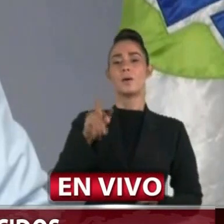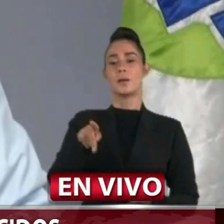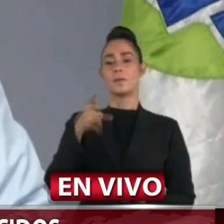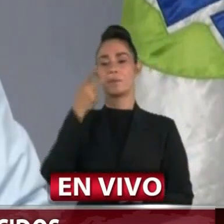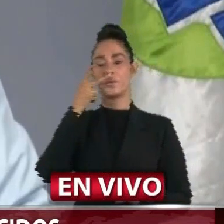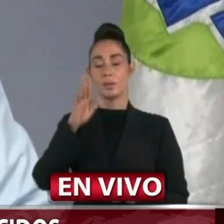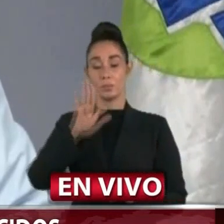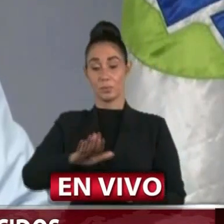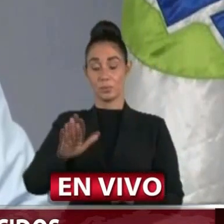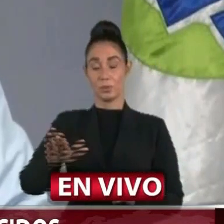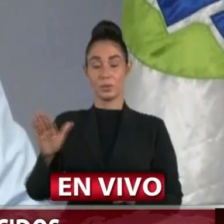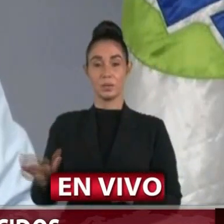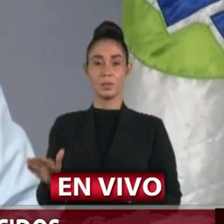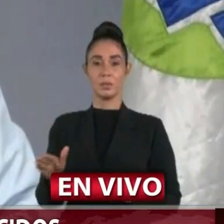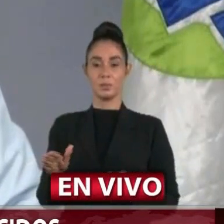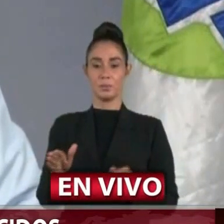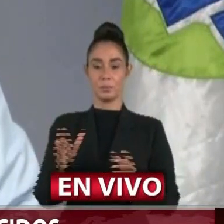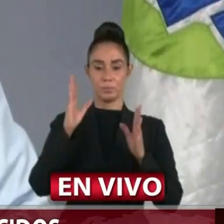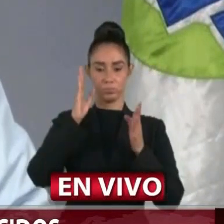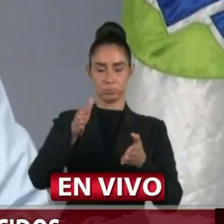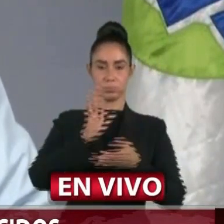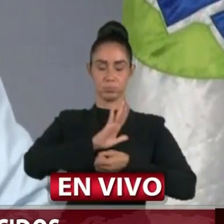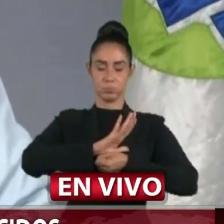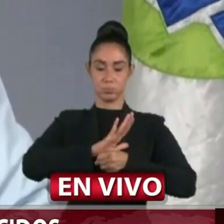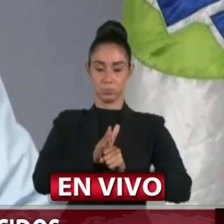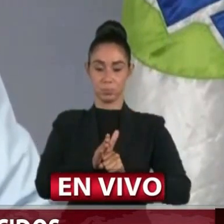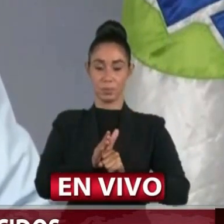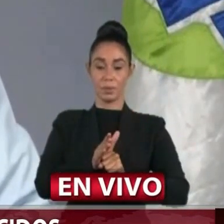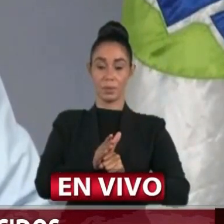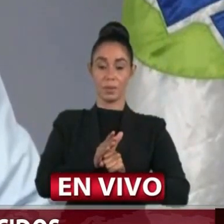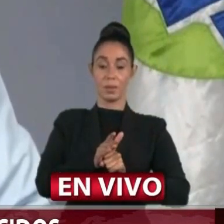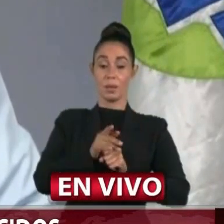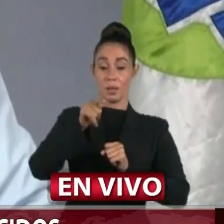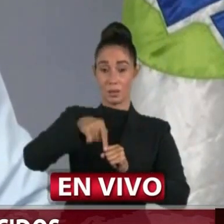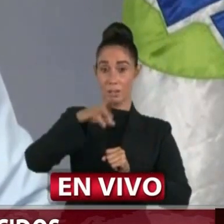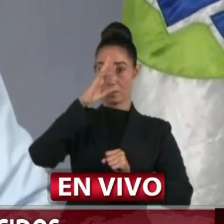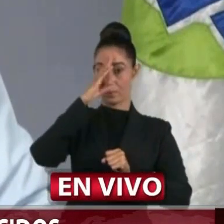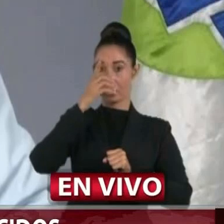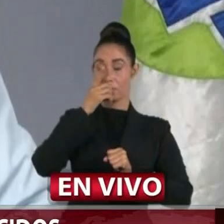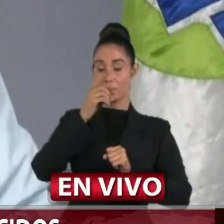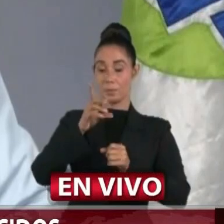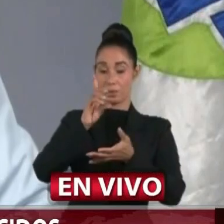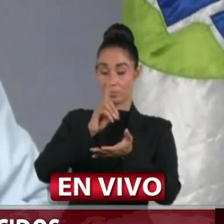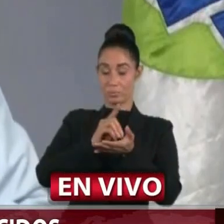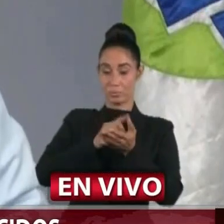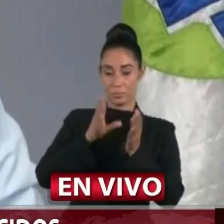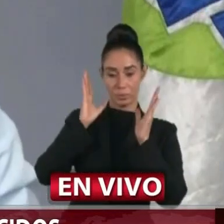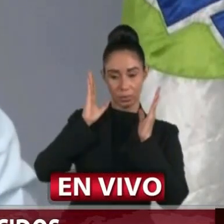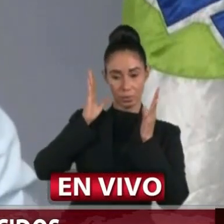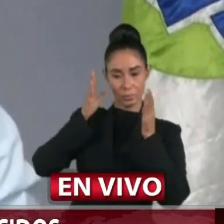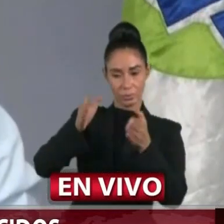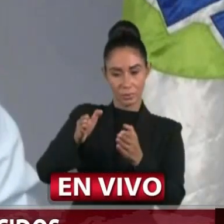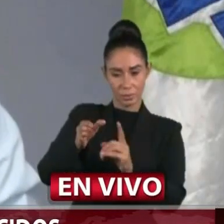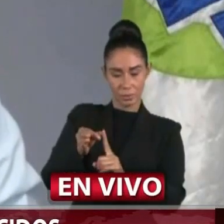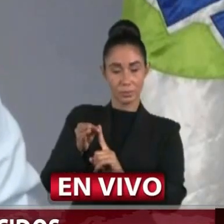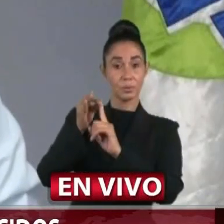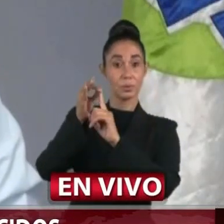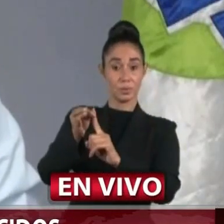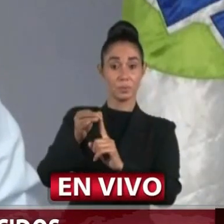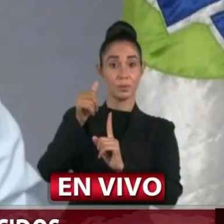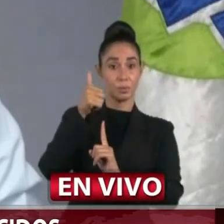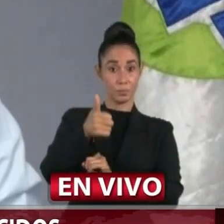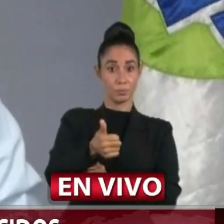ha estado dando respuesta adecuada a la atención de los menores de 19 años de manera